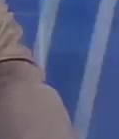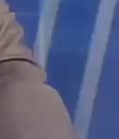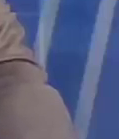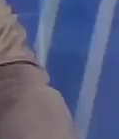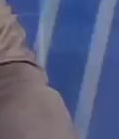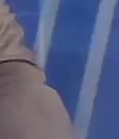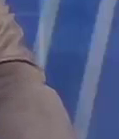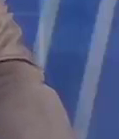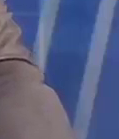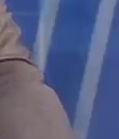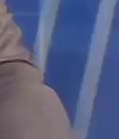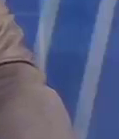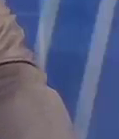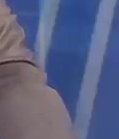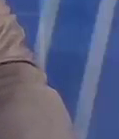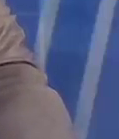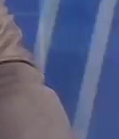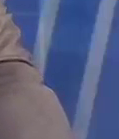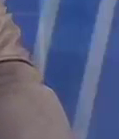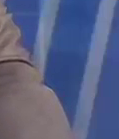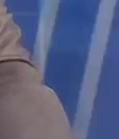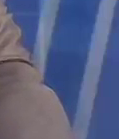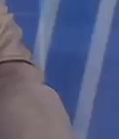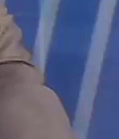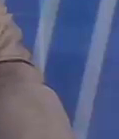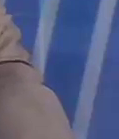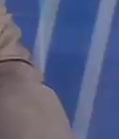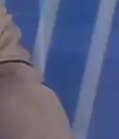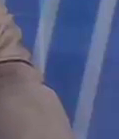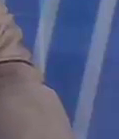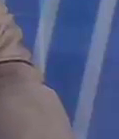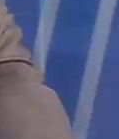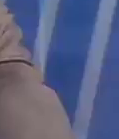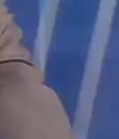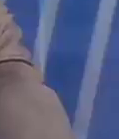carta, criticó la falta de puntualidad en los ecuatorianos.